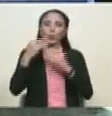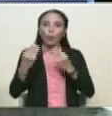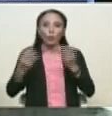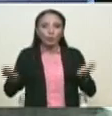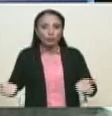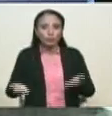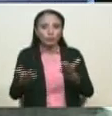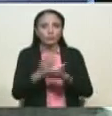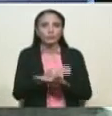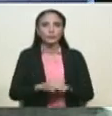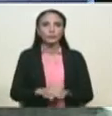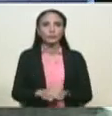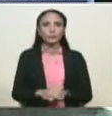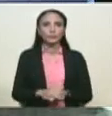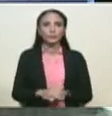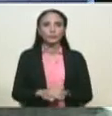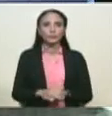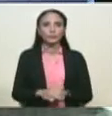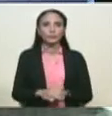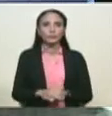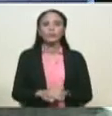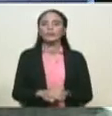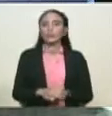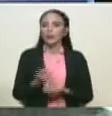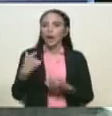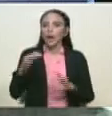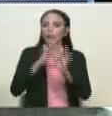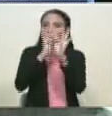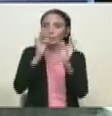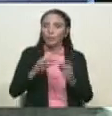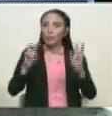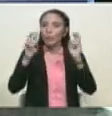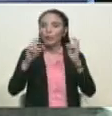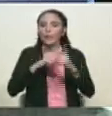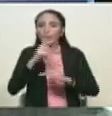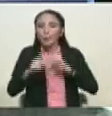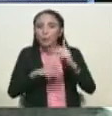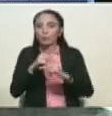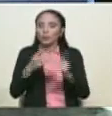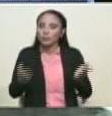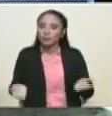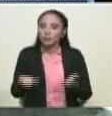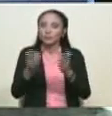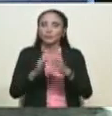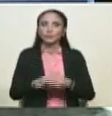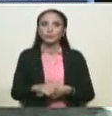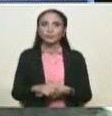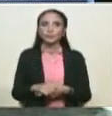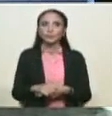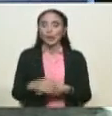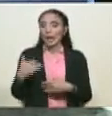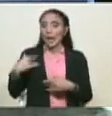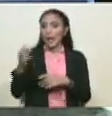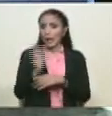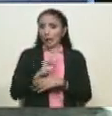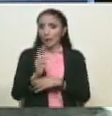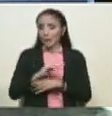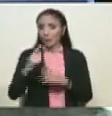virtuoso del nuevo modelo económico productivo. Esto no va a ser de la noche a la